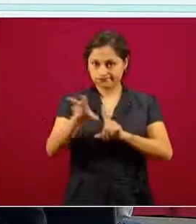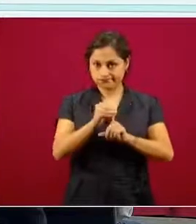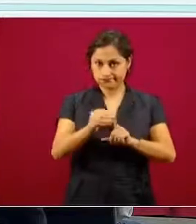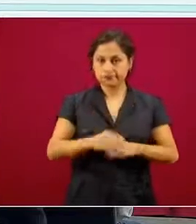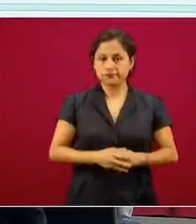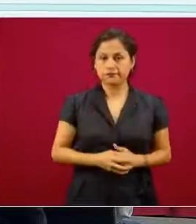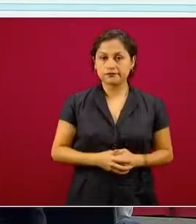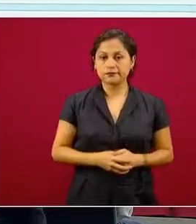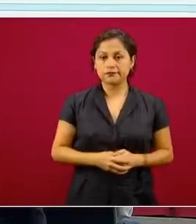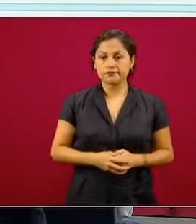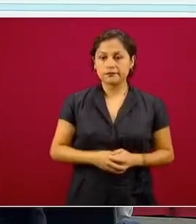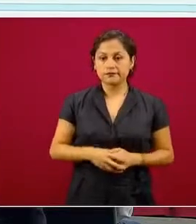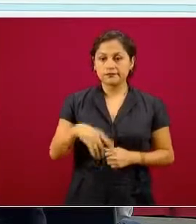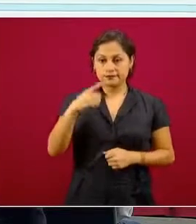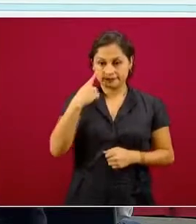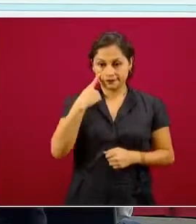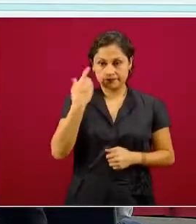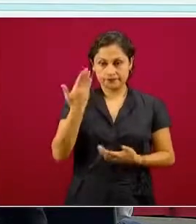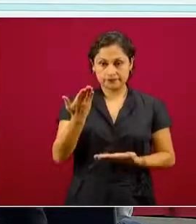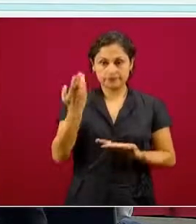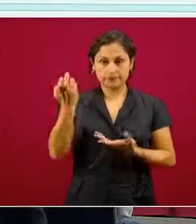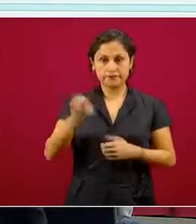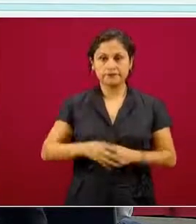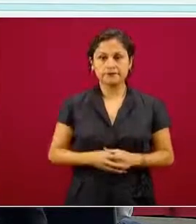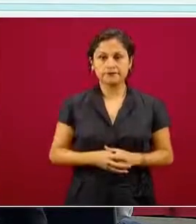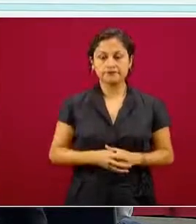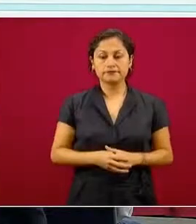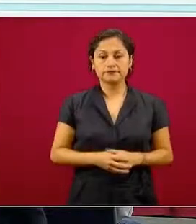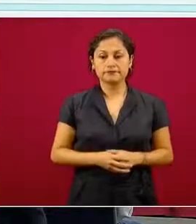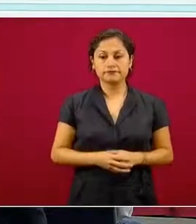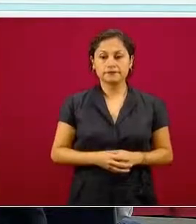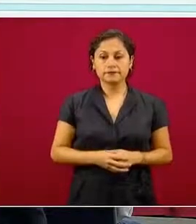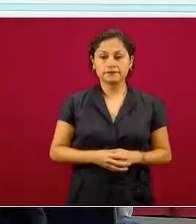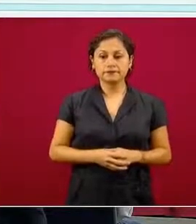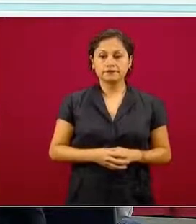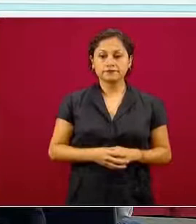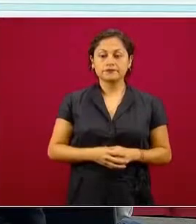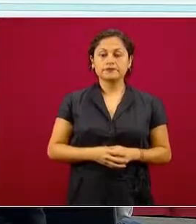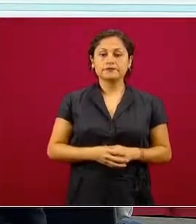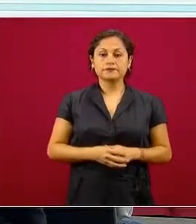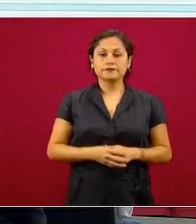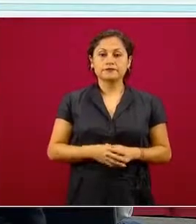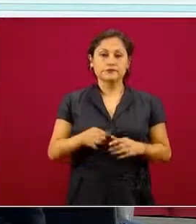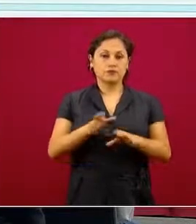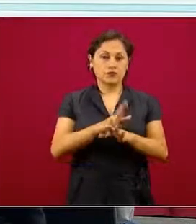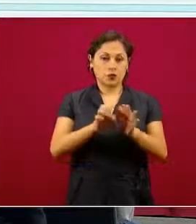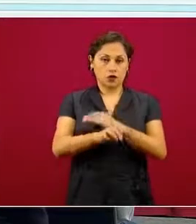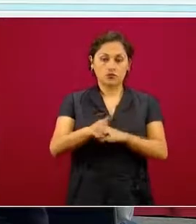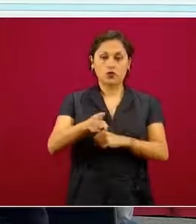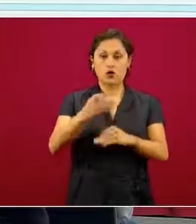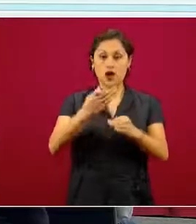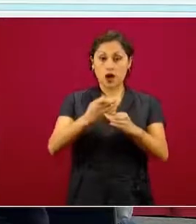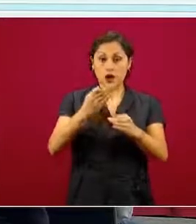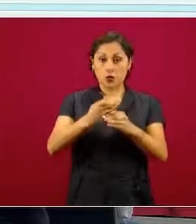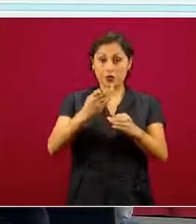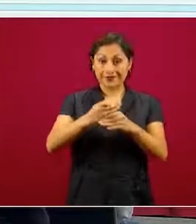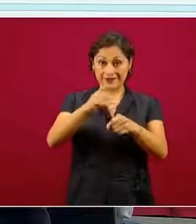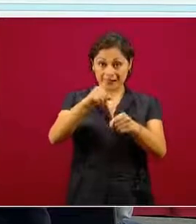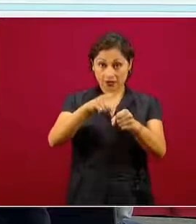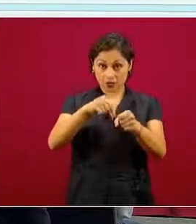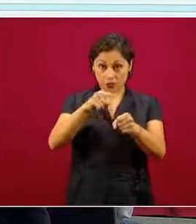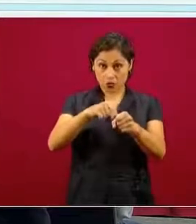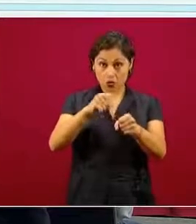son precisamente las siguientes diapositivas. Si nosotros estamos en un nivel máximo o en un nivel